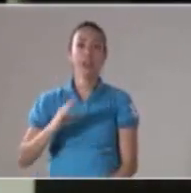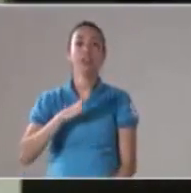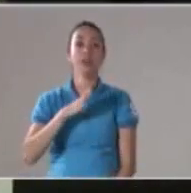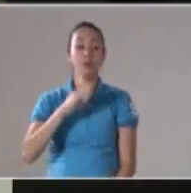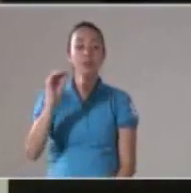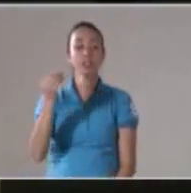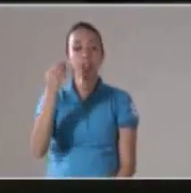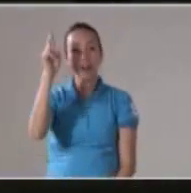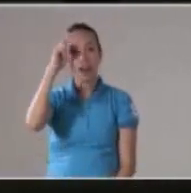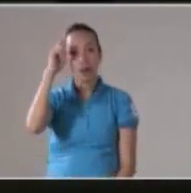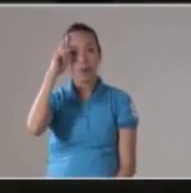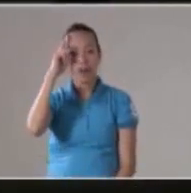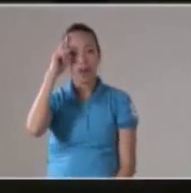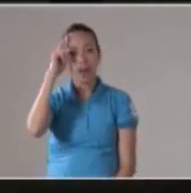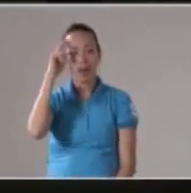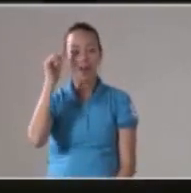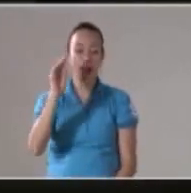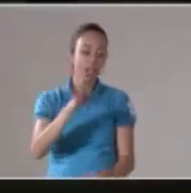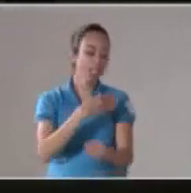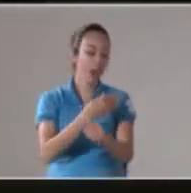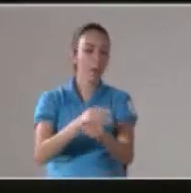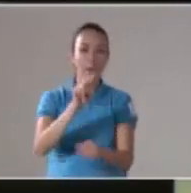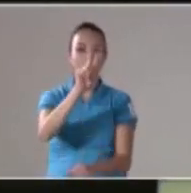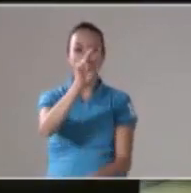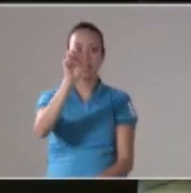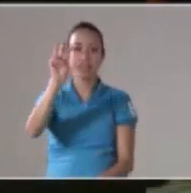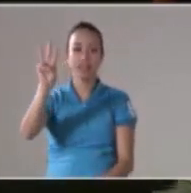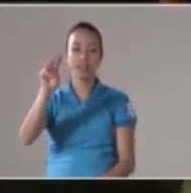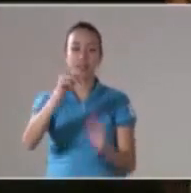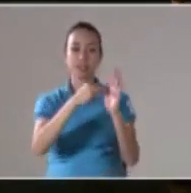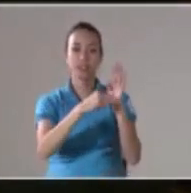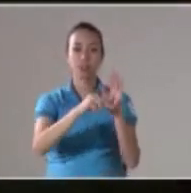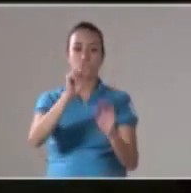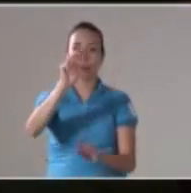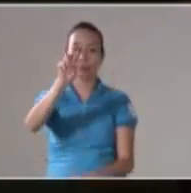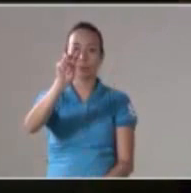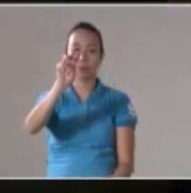esto. Pero el Salmo 23:3 dice: